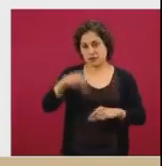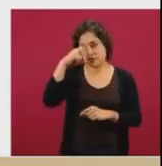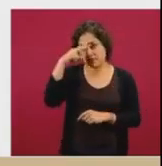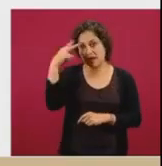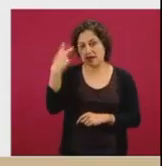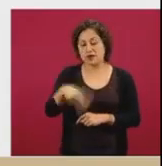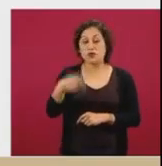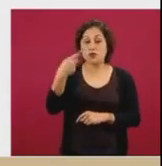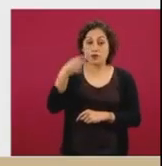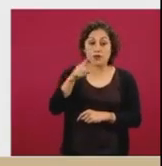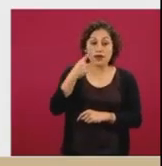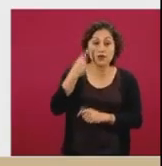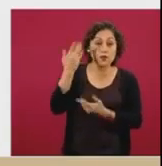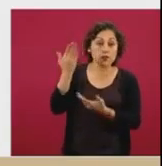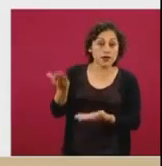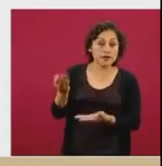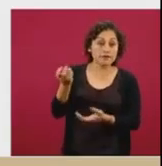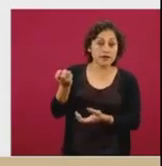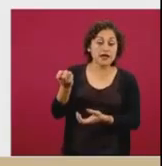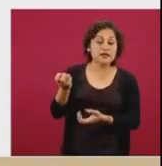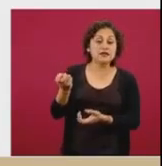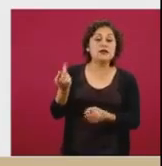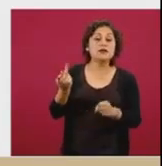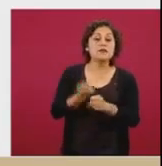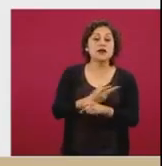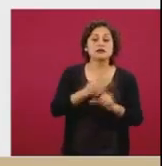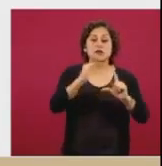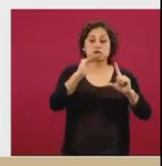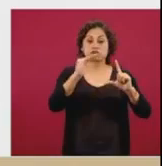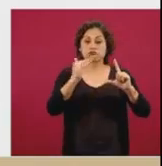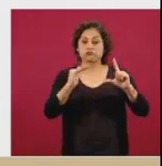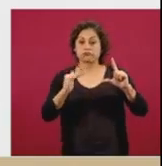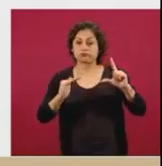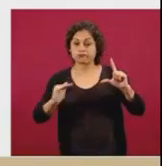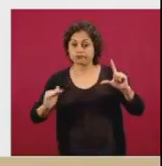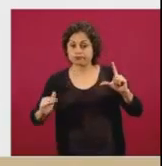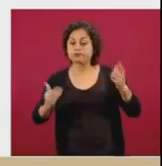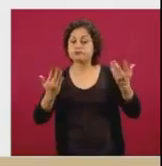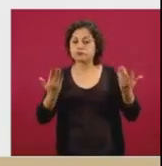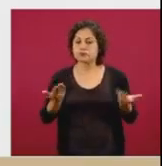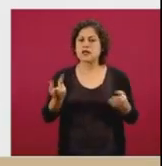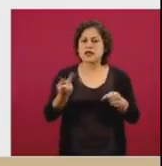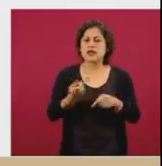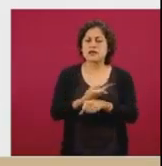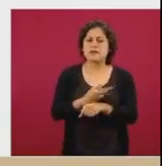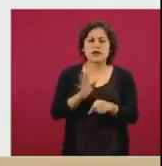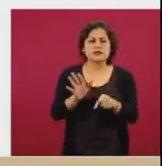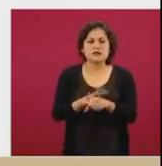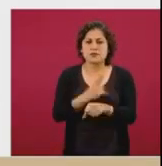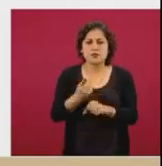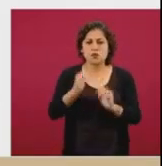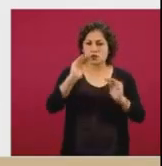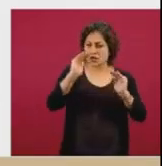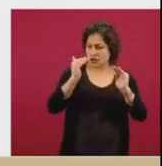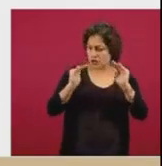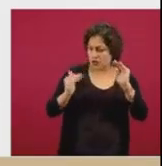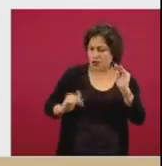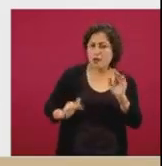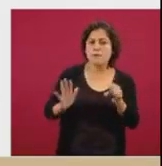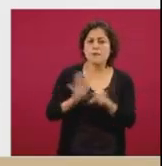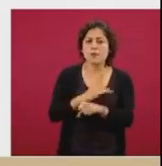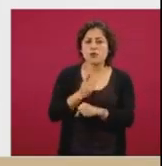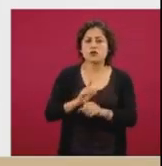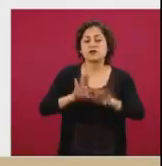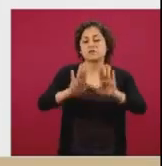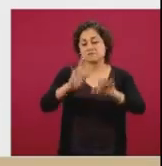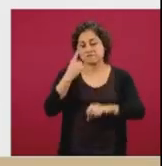la tendencia afortunadamente ha sido a la baja. ¿Y qué fue lo que originó que exista esta tendencia a la baja? Antes